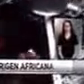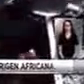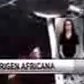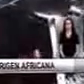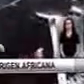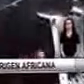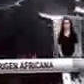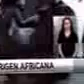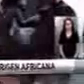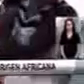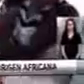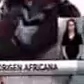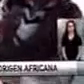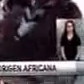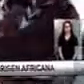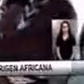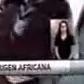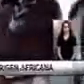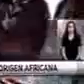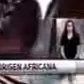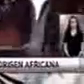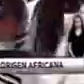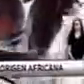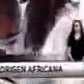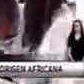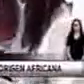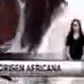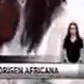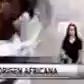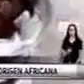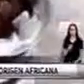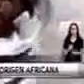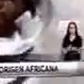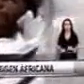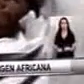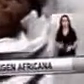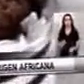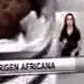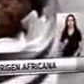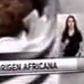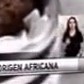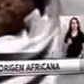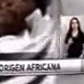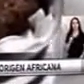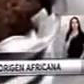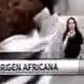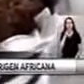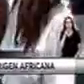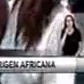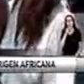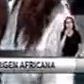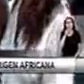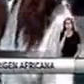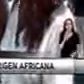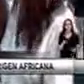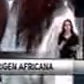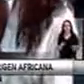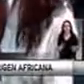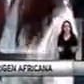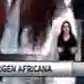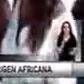Esta es la arepa. Esta es la arepa, a ver, muéstramela. Y esta también con la carne del cangrejo. Ajá. Se ve rica